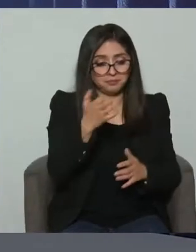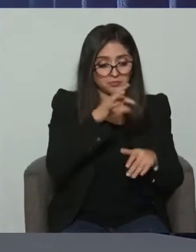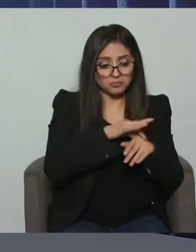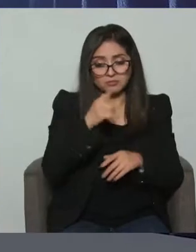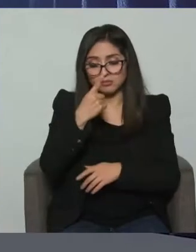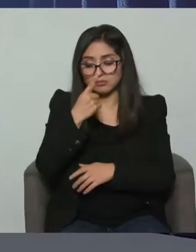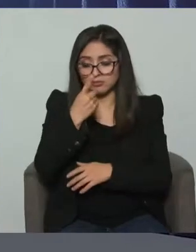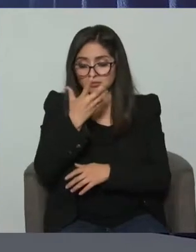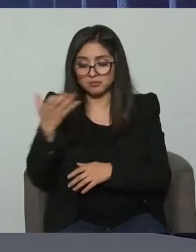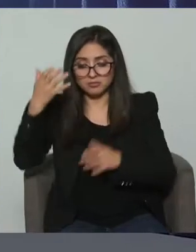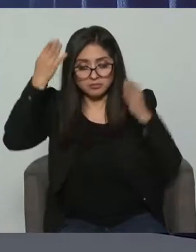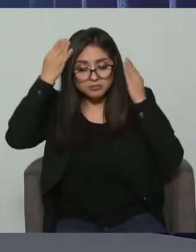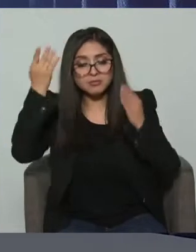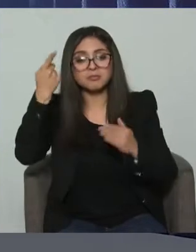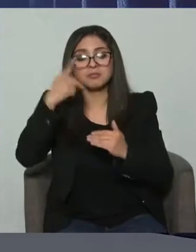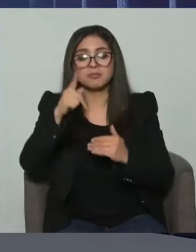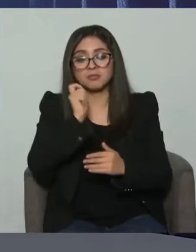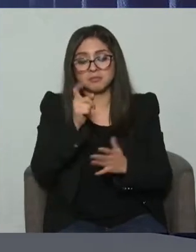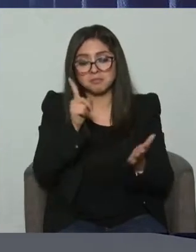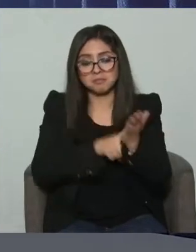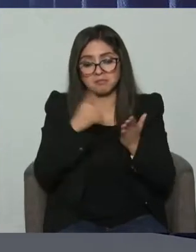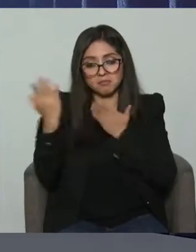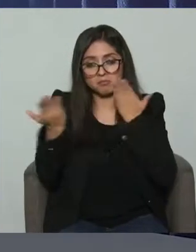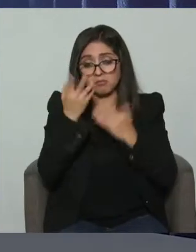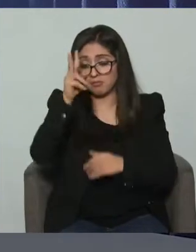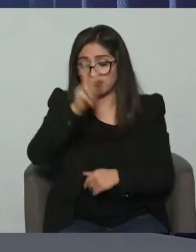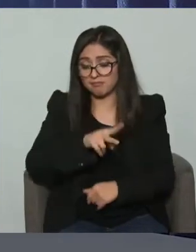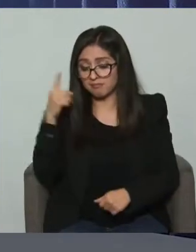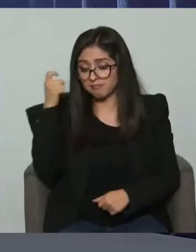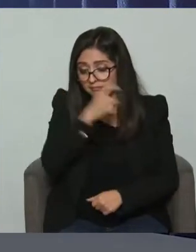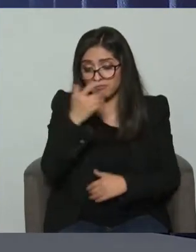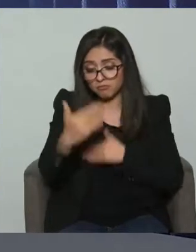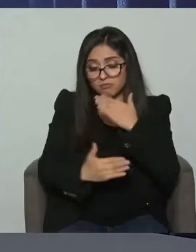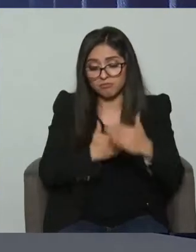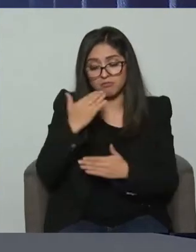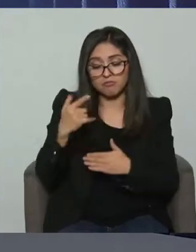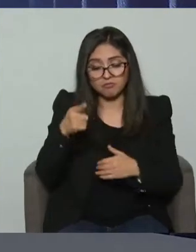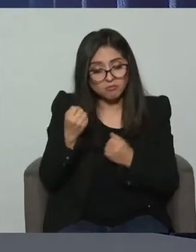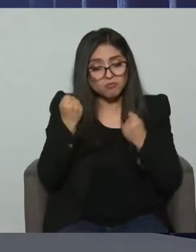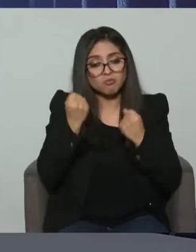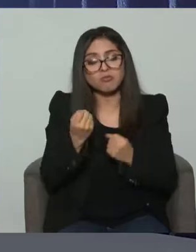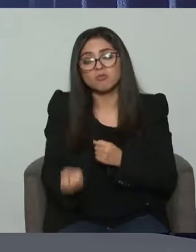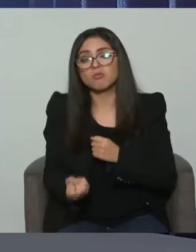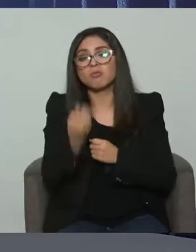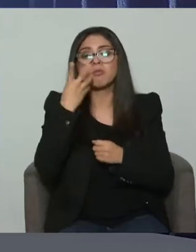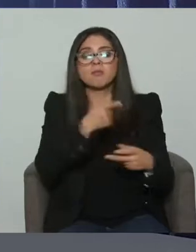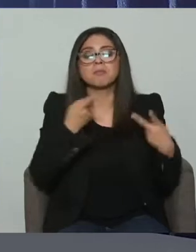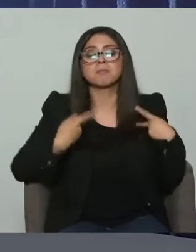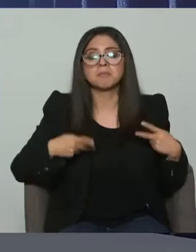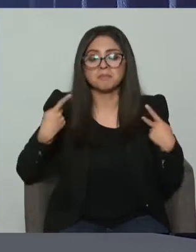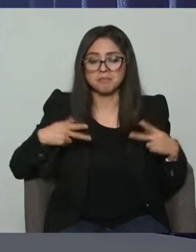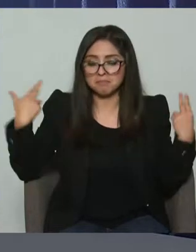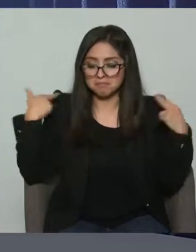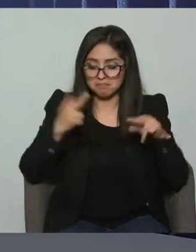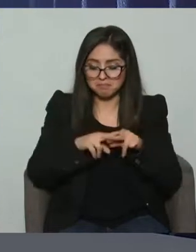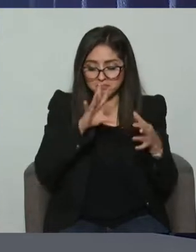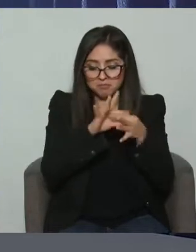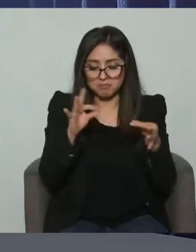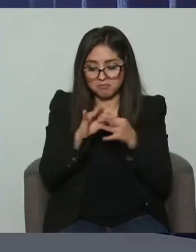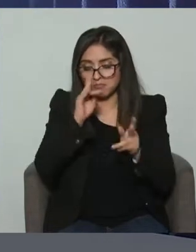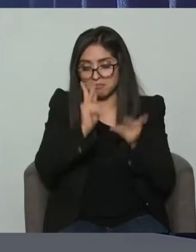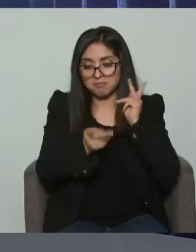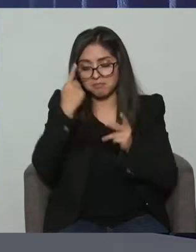meta sexenal es amplia, el desafío también es muy fuerte. ¿Cuál es la plantilla docente? ¿De cuántos docentes estamos hablando que